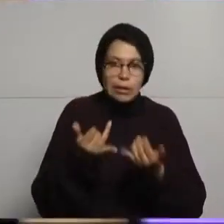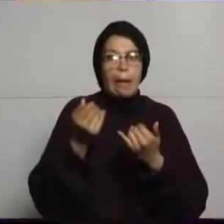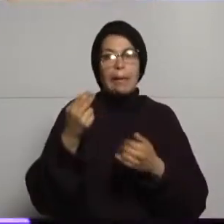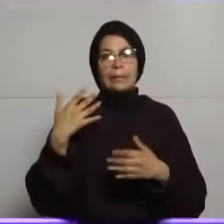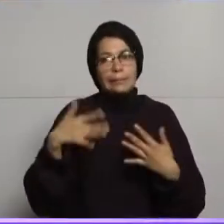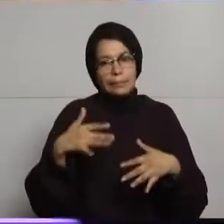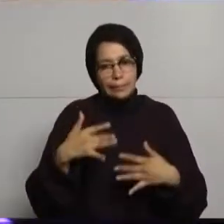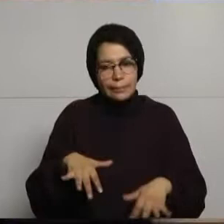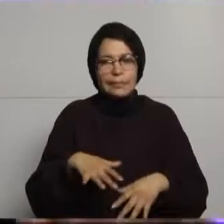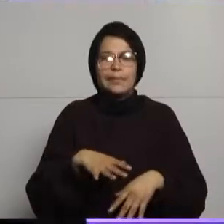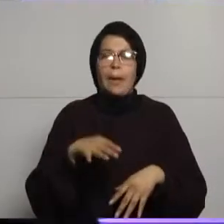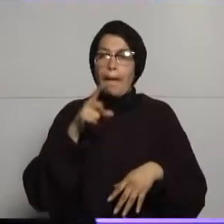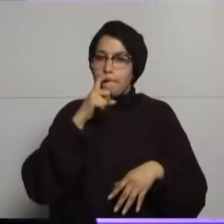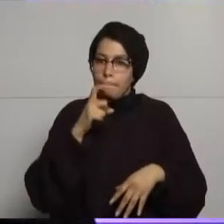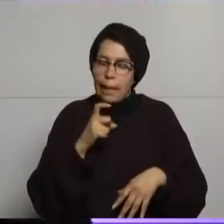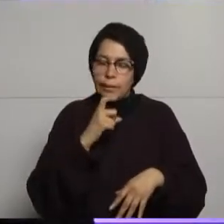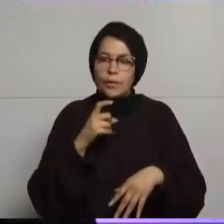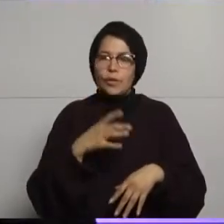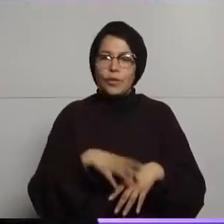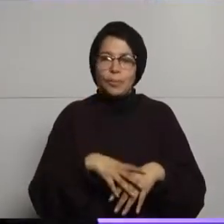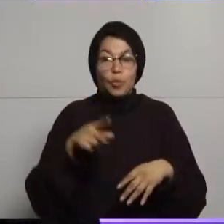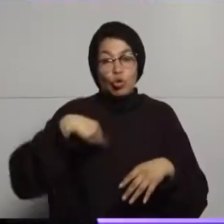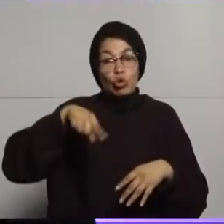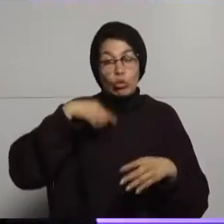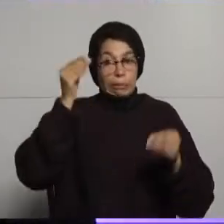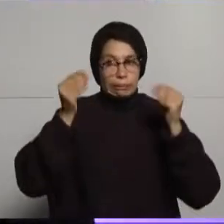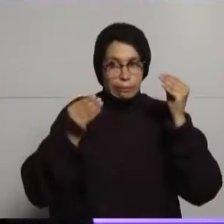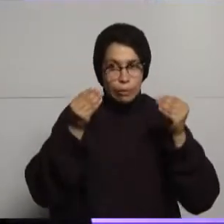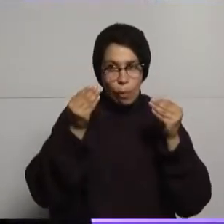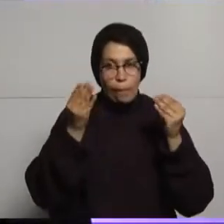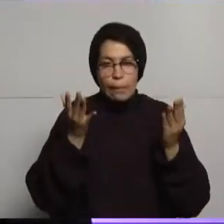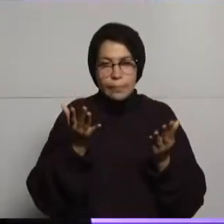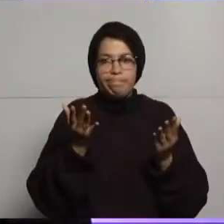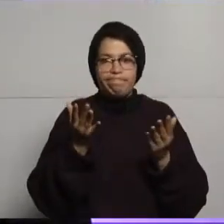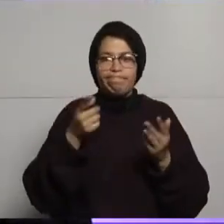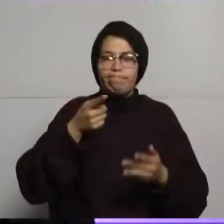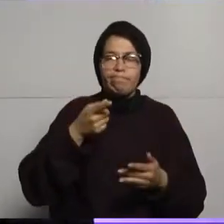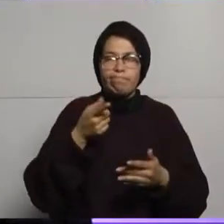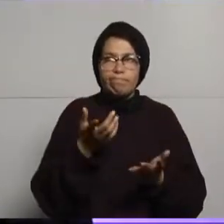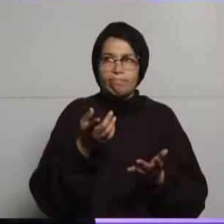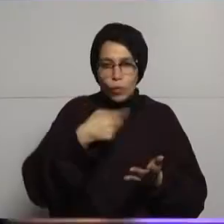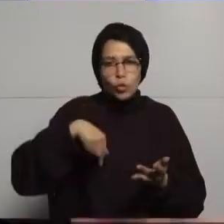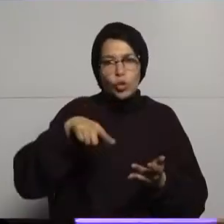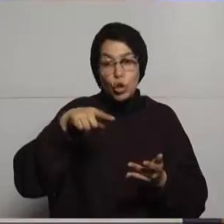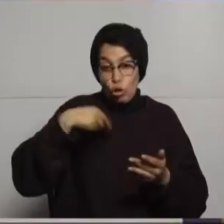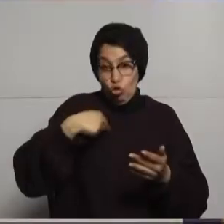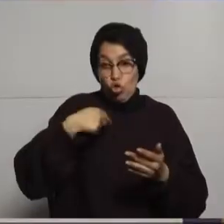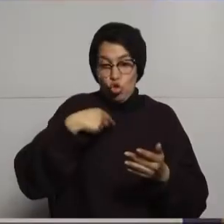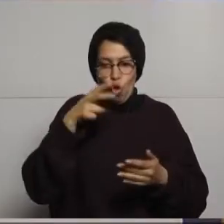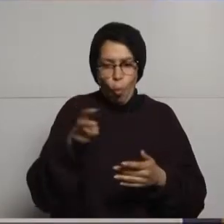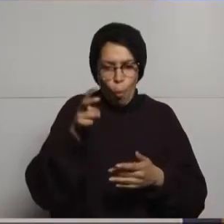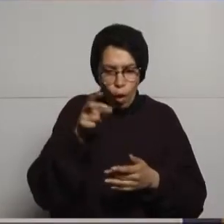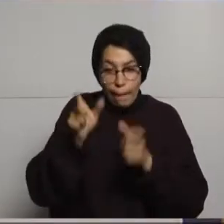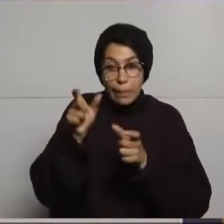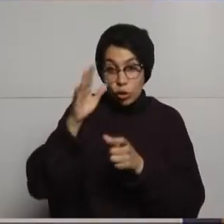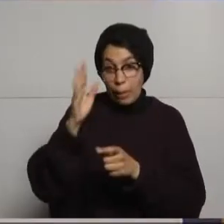comportamento Brasil em março, e estávamos preocupados. Então, eu busquei aí a gente que conhecia